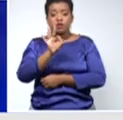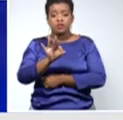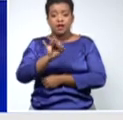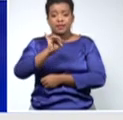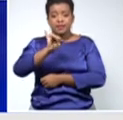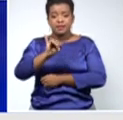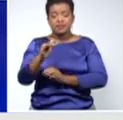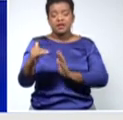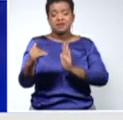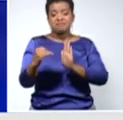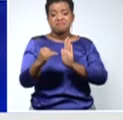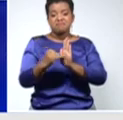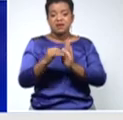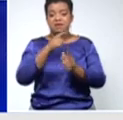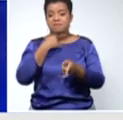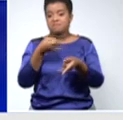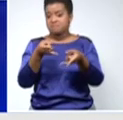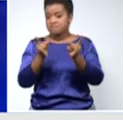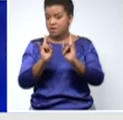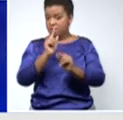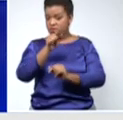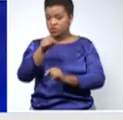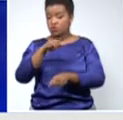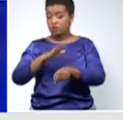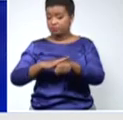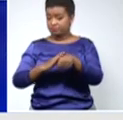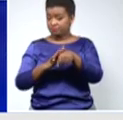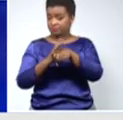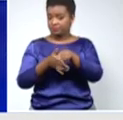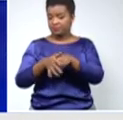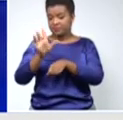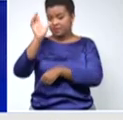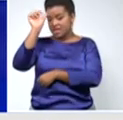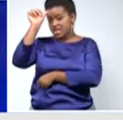186.000 fallecidos por COVID, la India